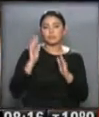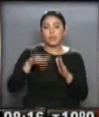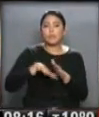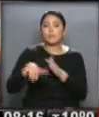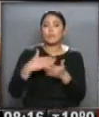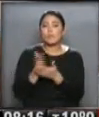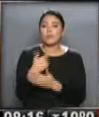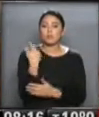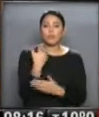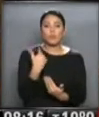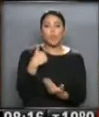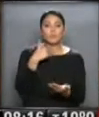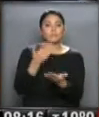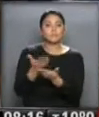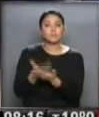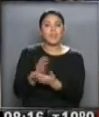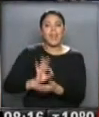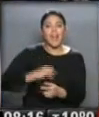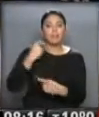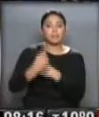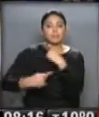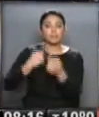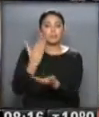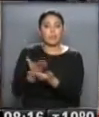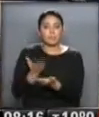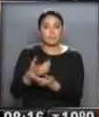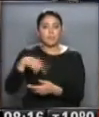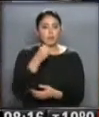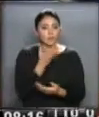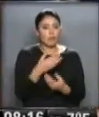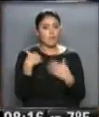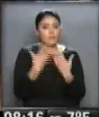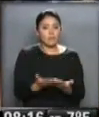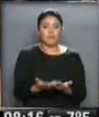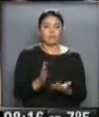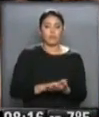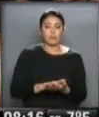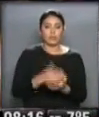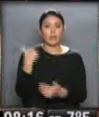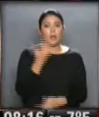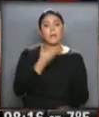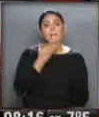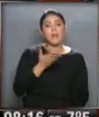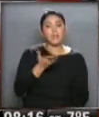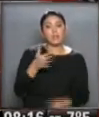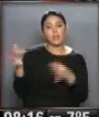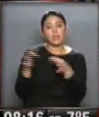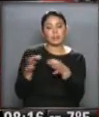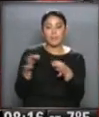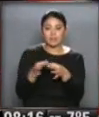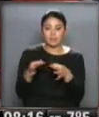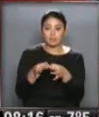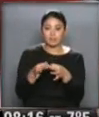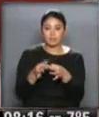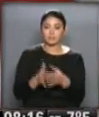donde nosotros podemos plantear todos los años y obtener una declaración favorable a nuestro reclamo sobre las Islas